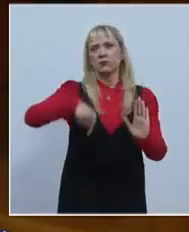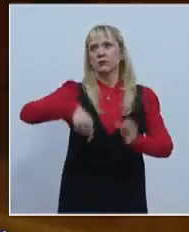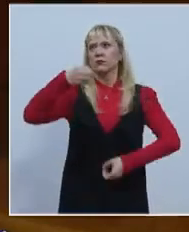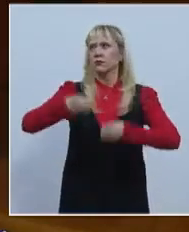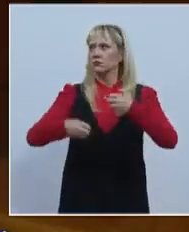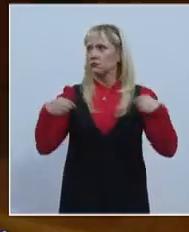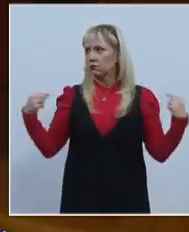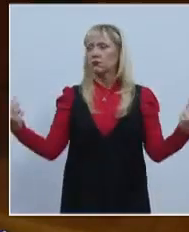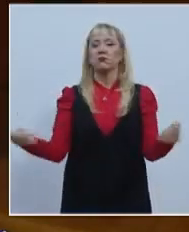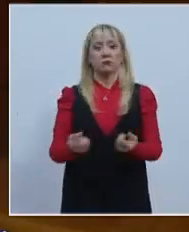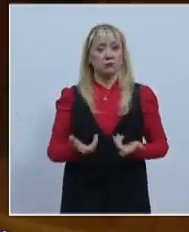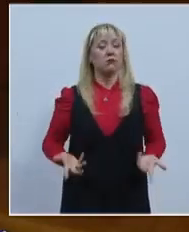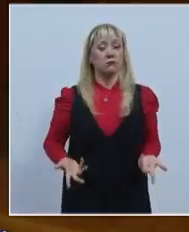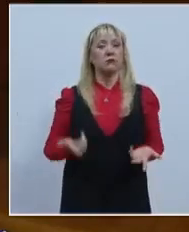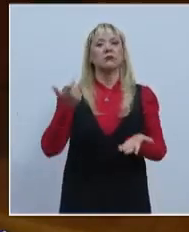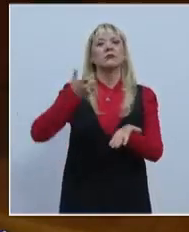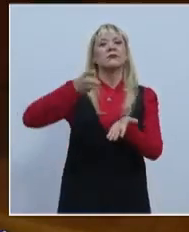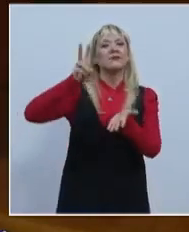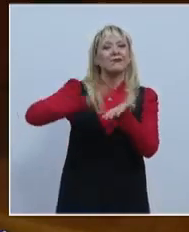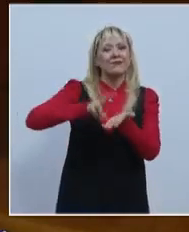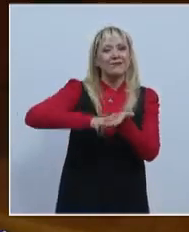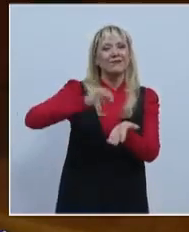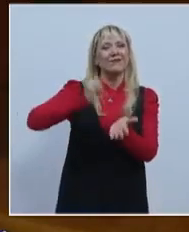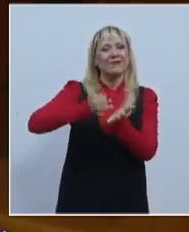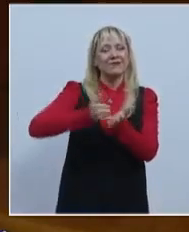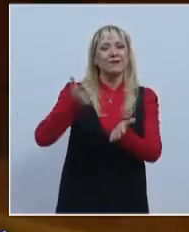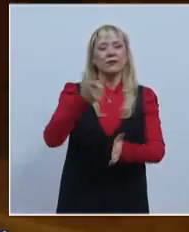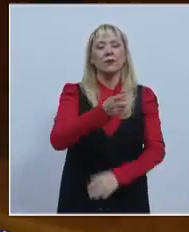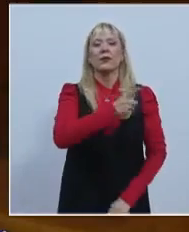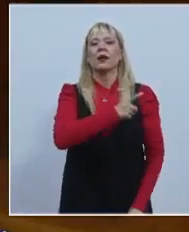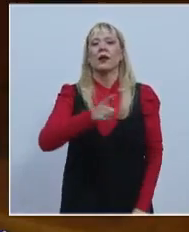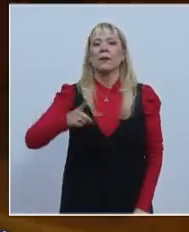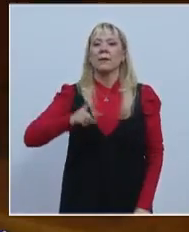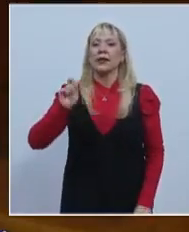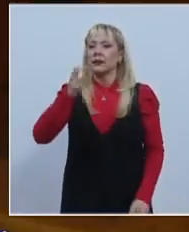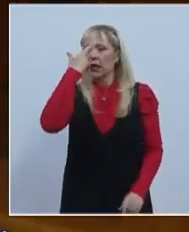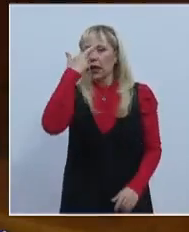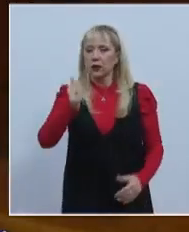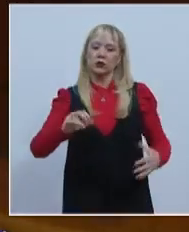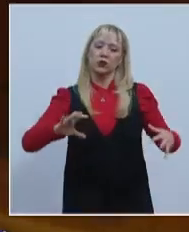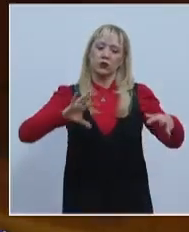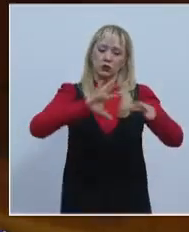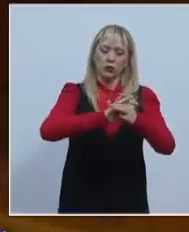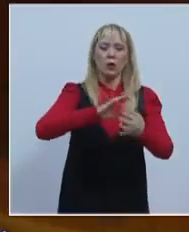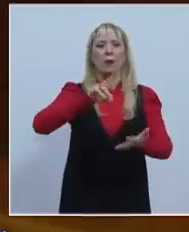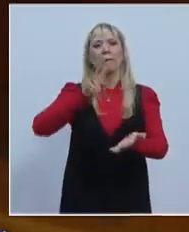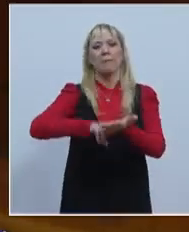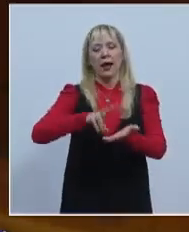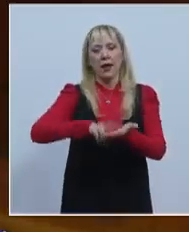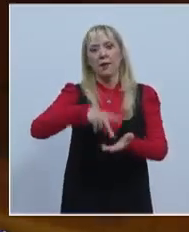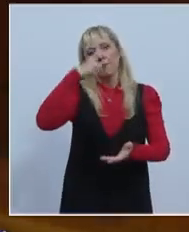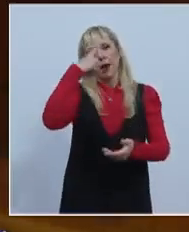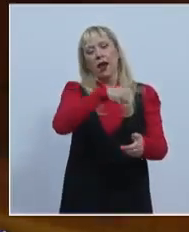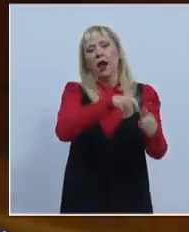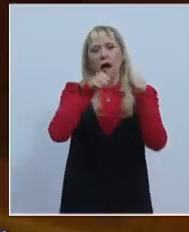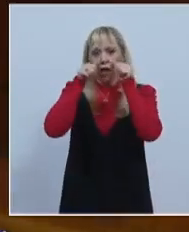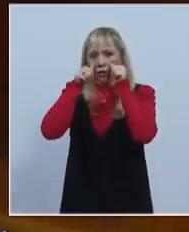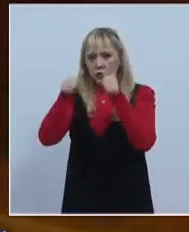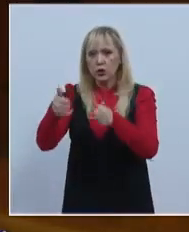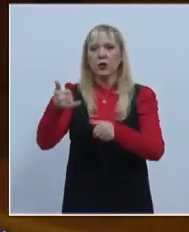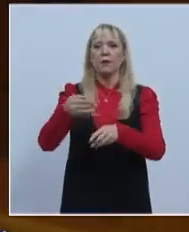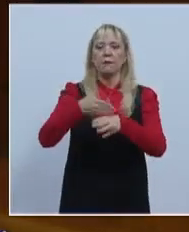Pleno, las tarifas establecidas deben guardar una relación razonable con el costo del servicio y los